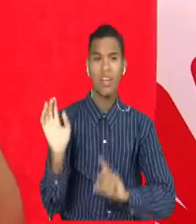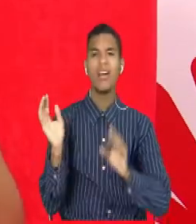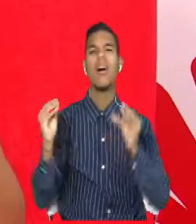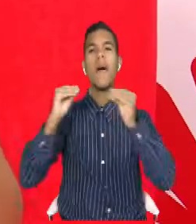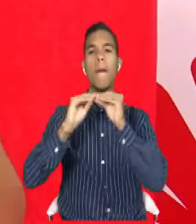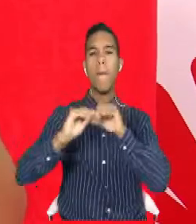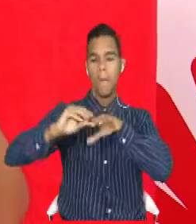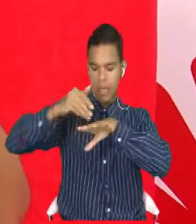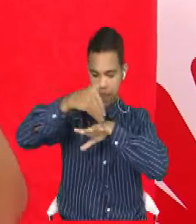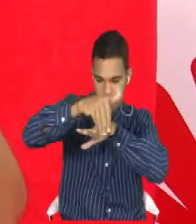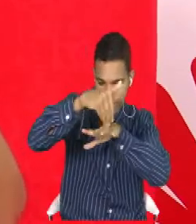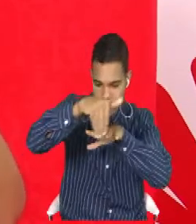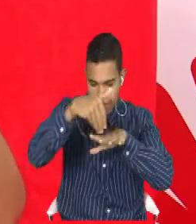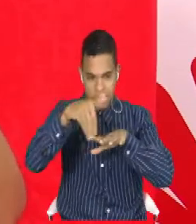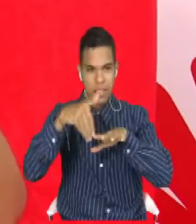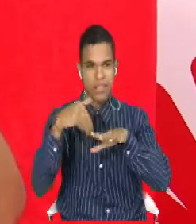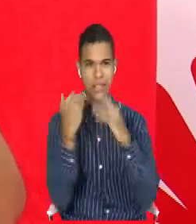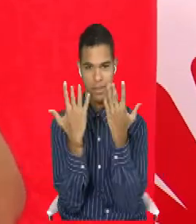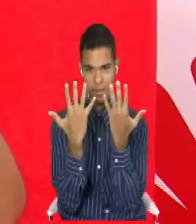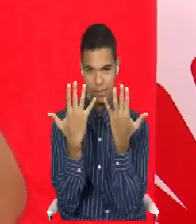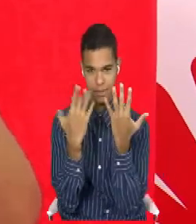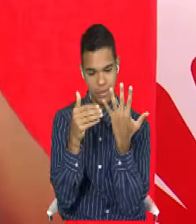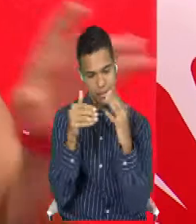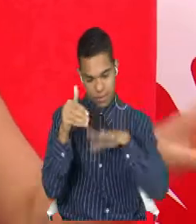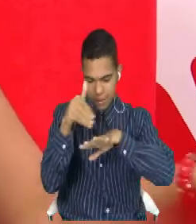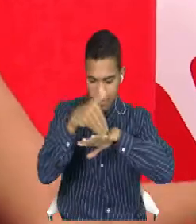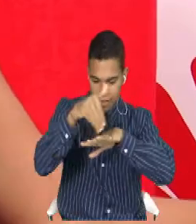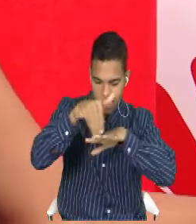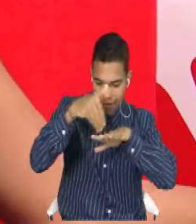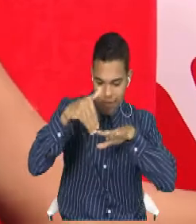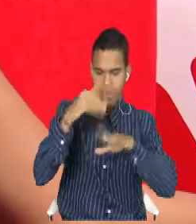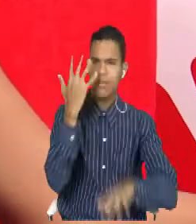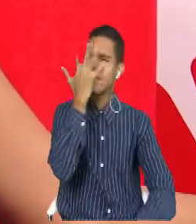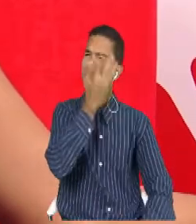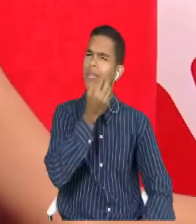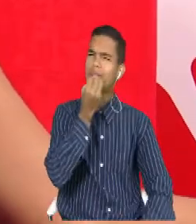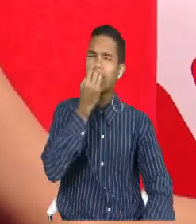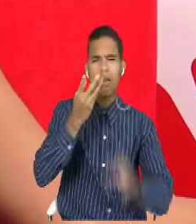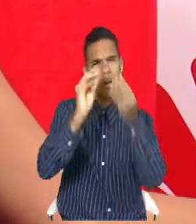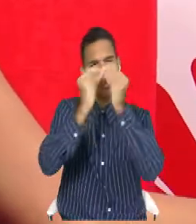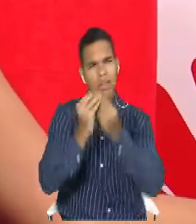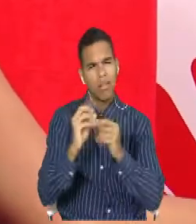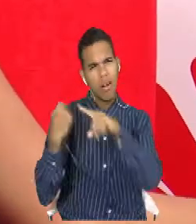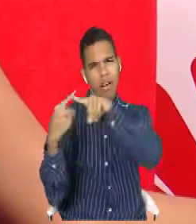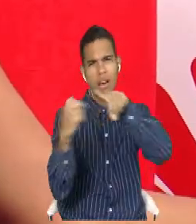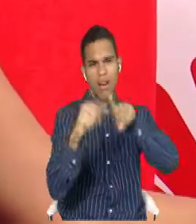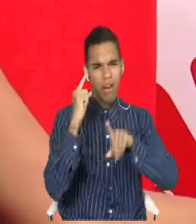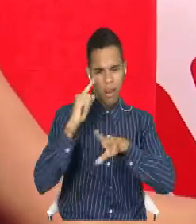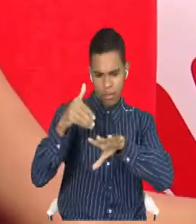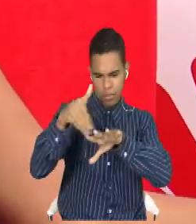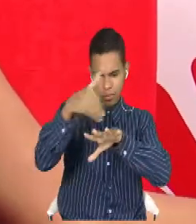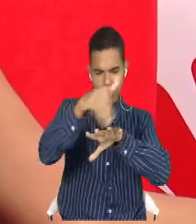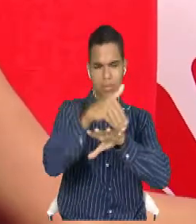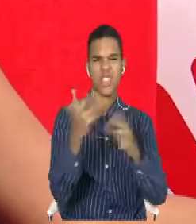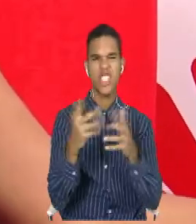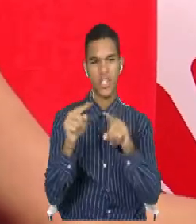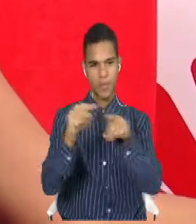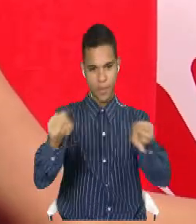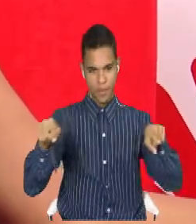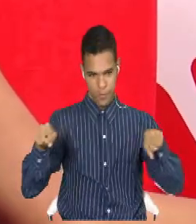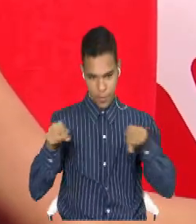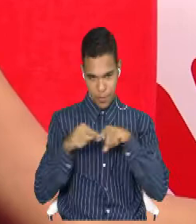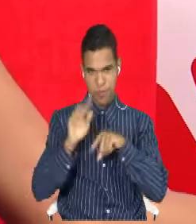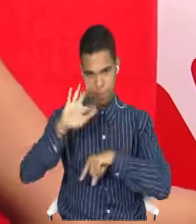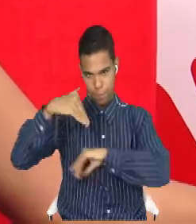uñas espectaculares. Miren, aquí están mis uñitas y esto todo es en Beauty Queens. Y allí, por supuesto, va a estar